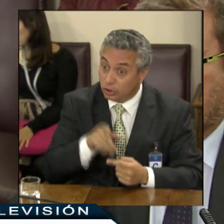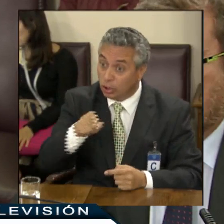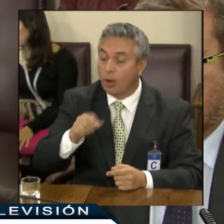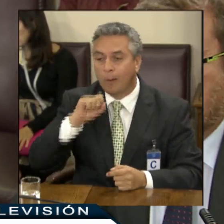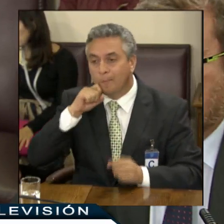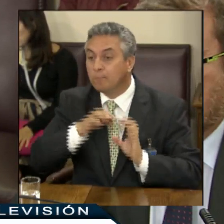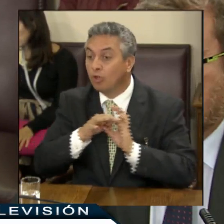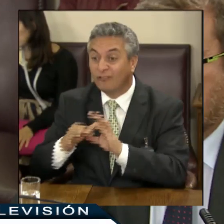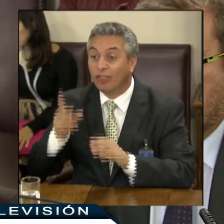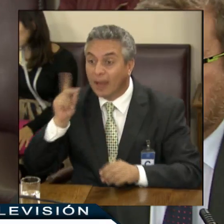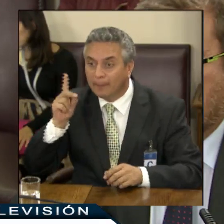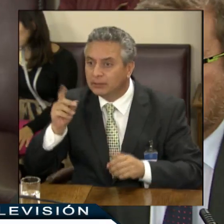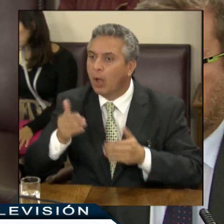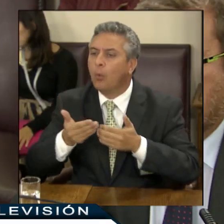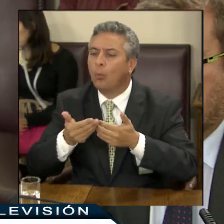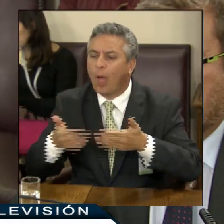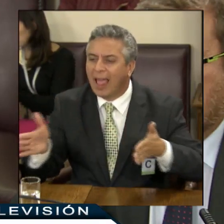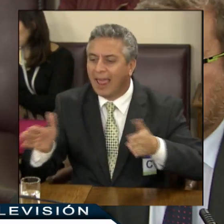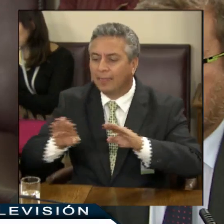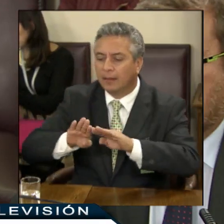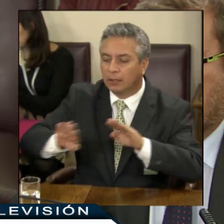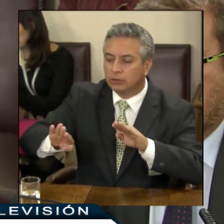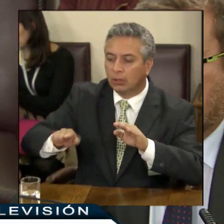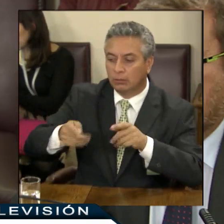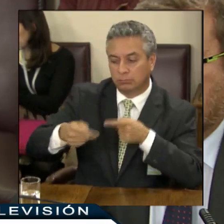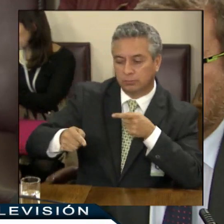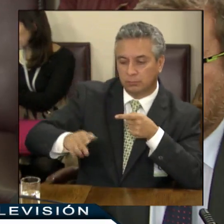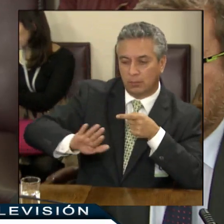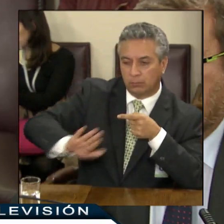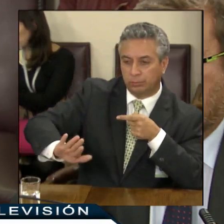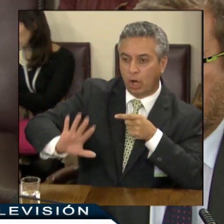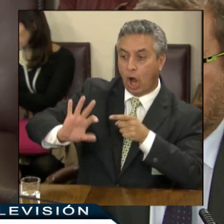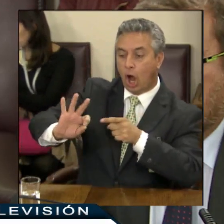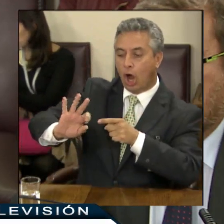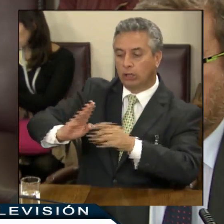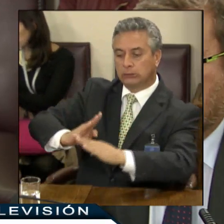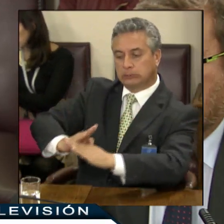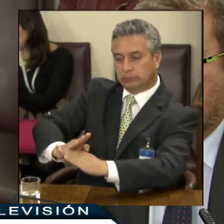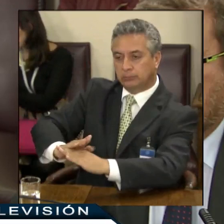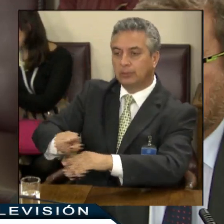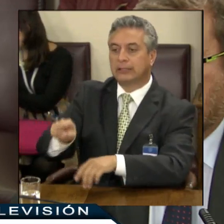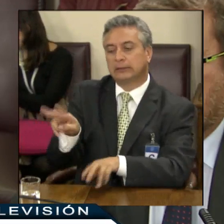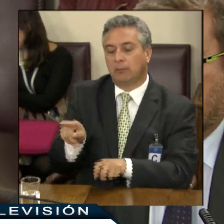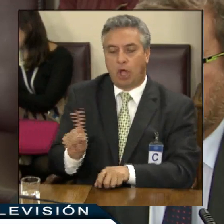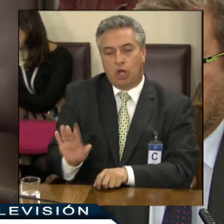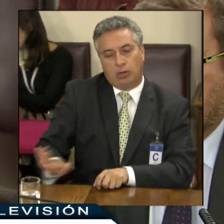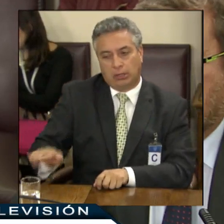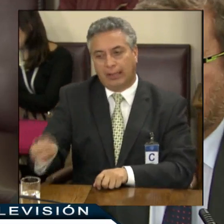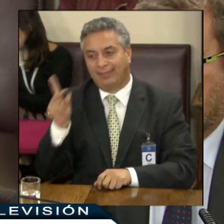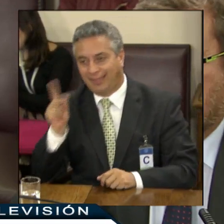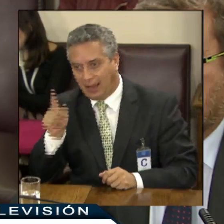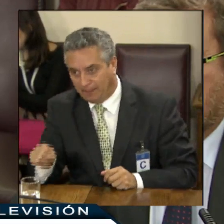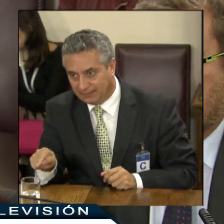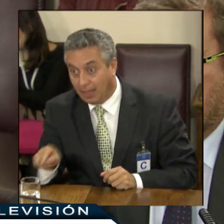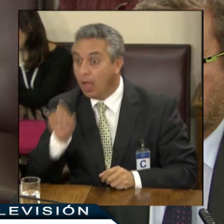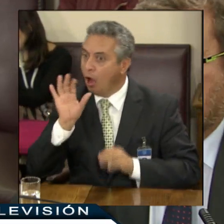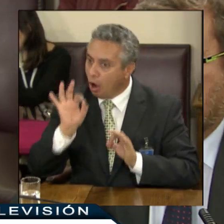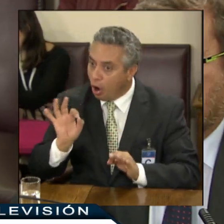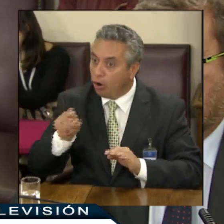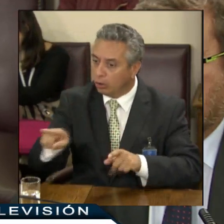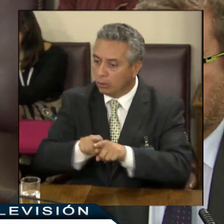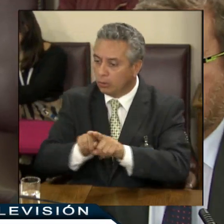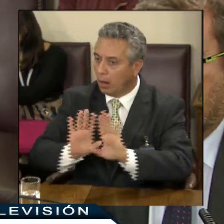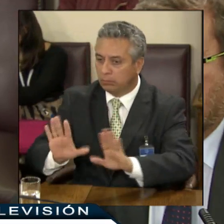discapacidad se entenderá cualquier distinción ilusión o restricción por motivos de discapacidad que tengan el propósito o el efecto de